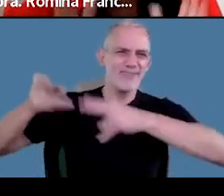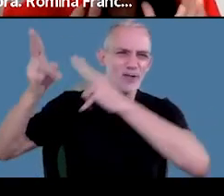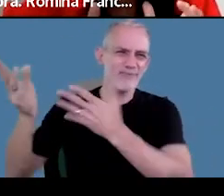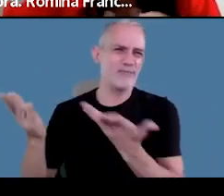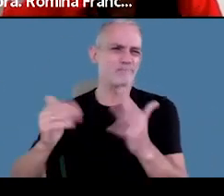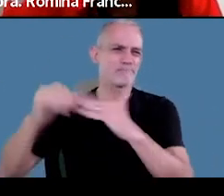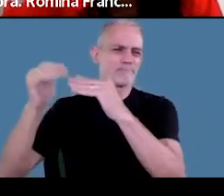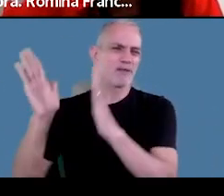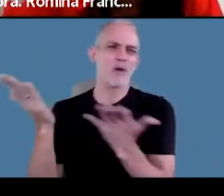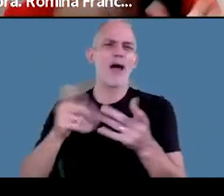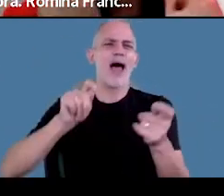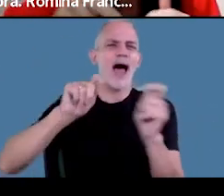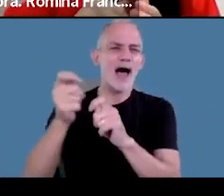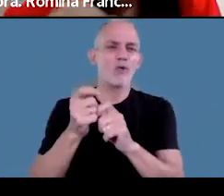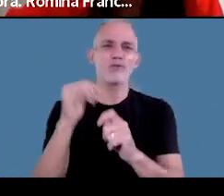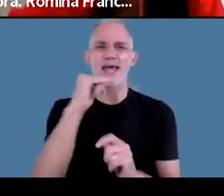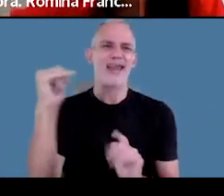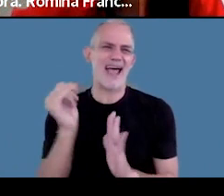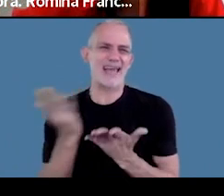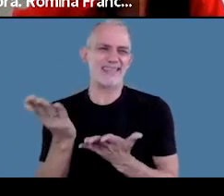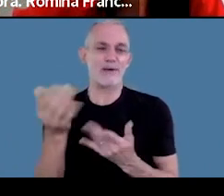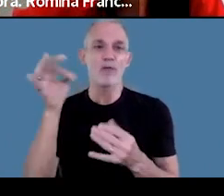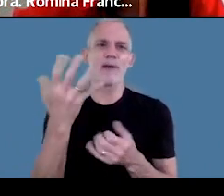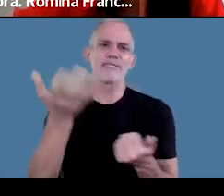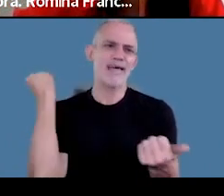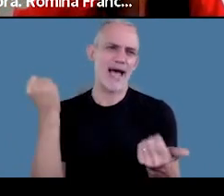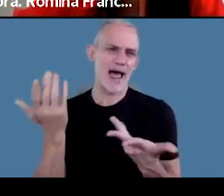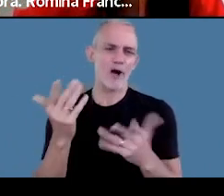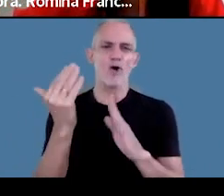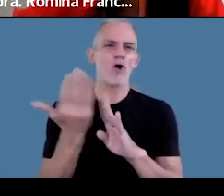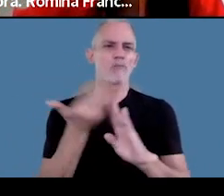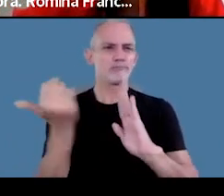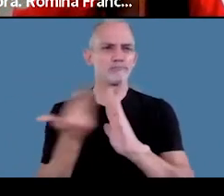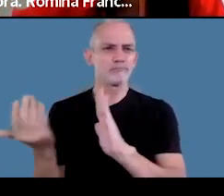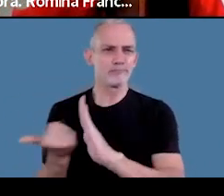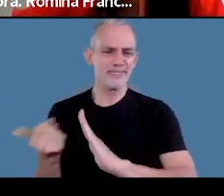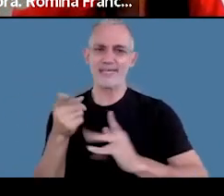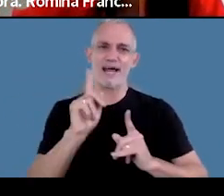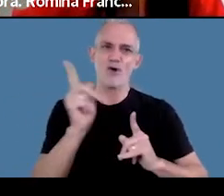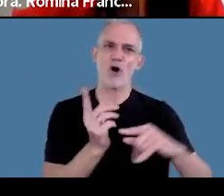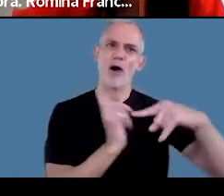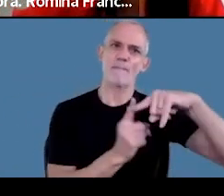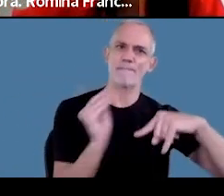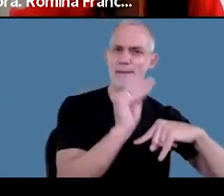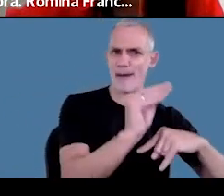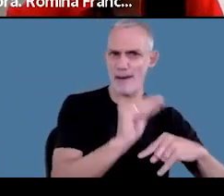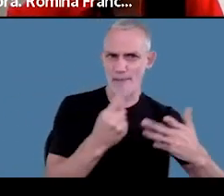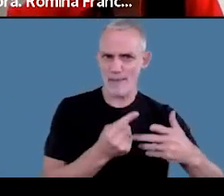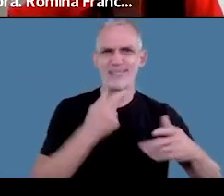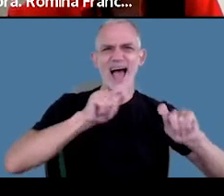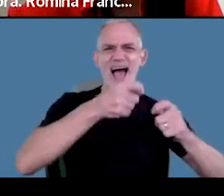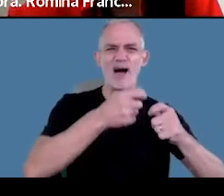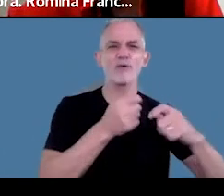que tener un ajuste negativo, o sea, lo tienen que detraer, lo tienen que sacar, y no les podría generar este ajuste